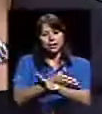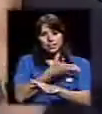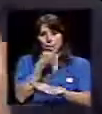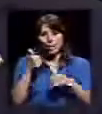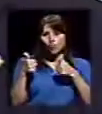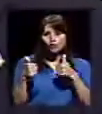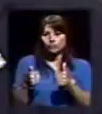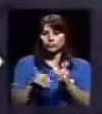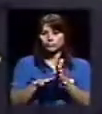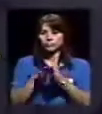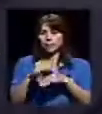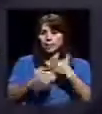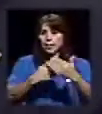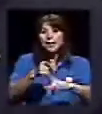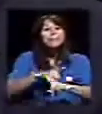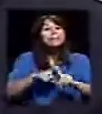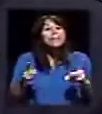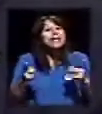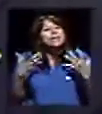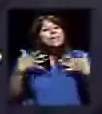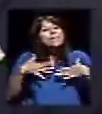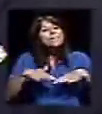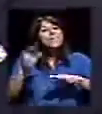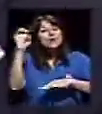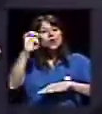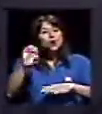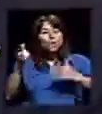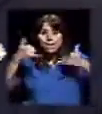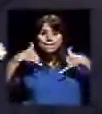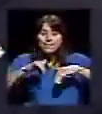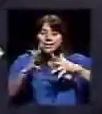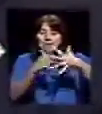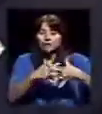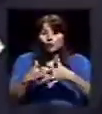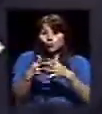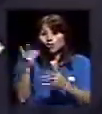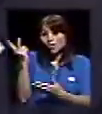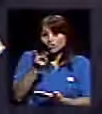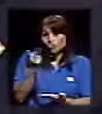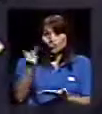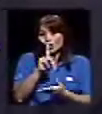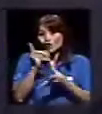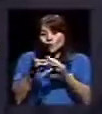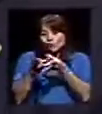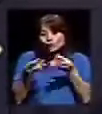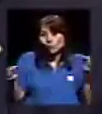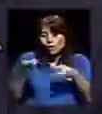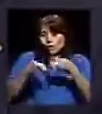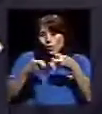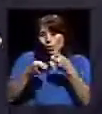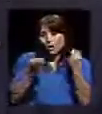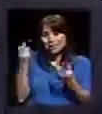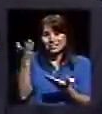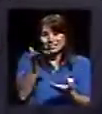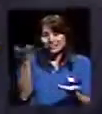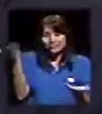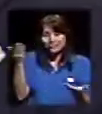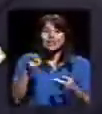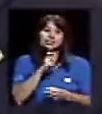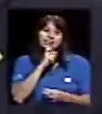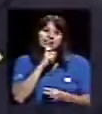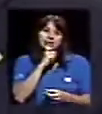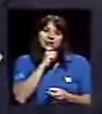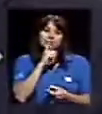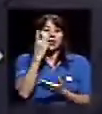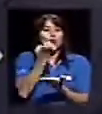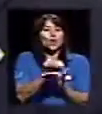pero en el tanto en que Europa, en el tanto que Estados Unidos no resuelvan sus problemas estructurales, es difícil que una economía tan